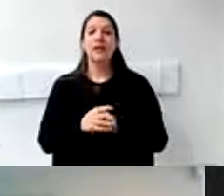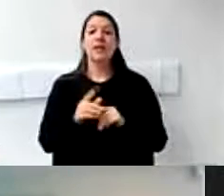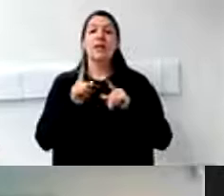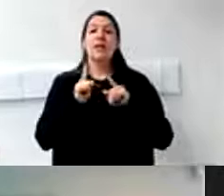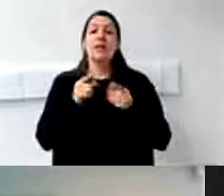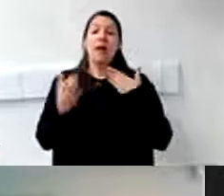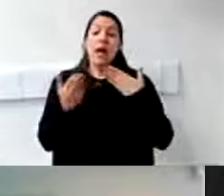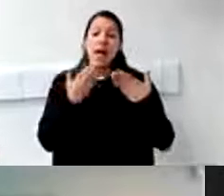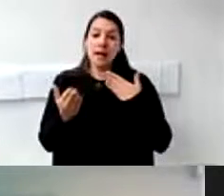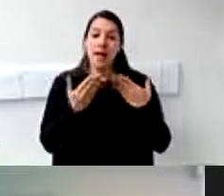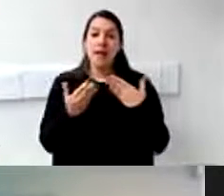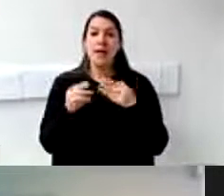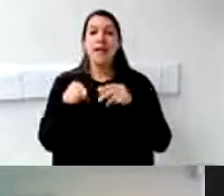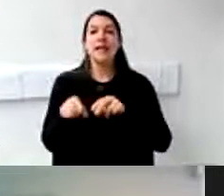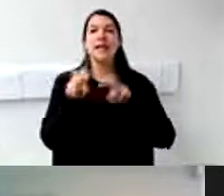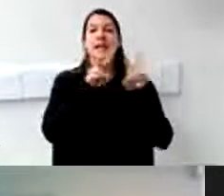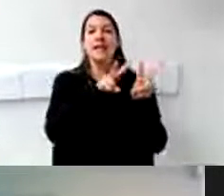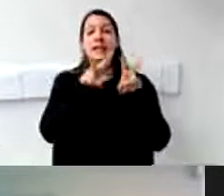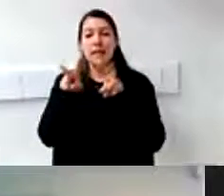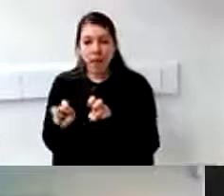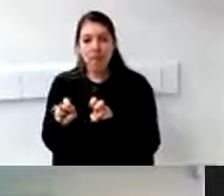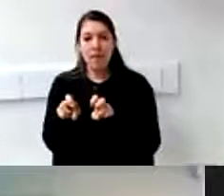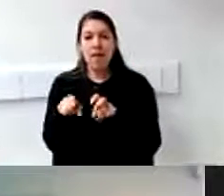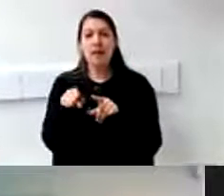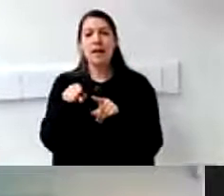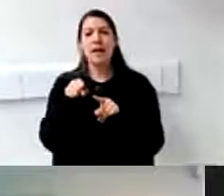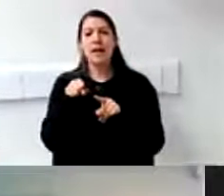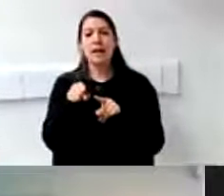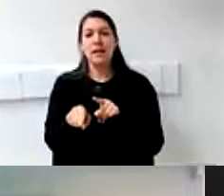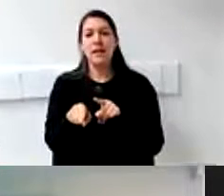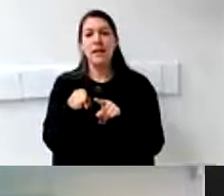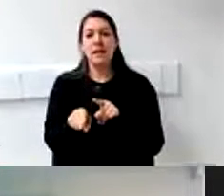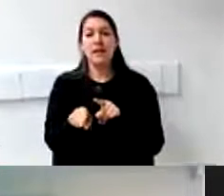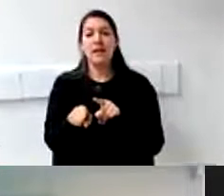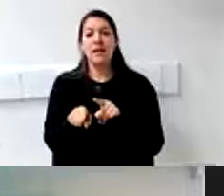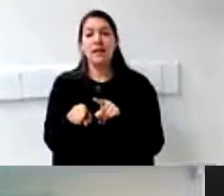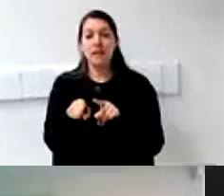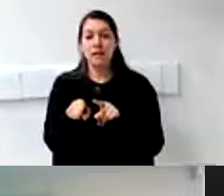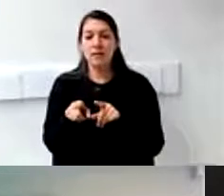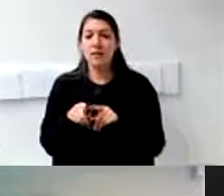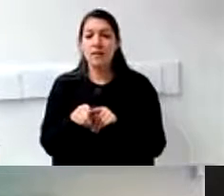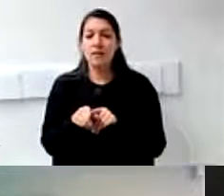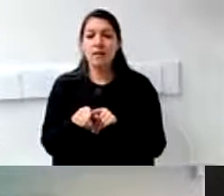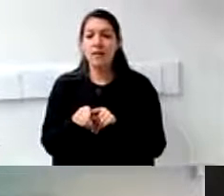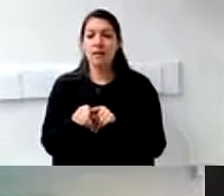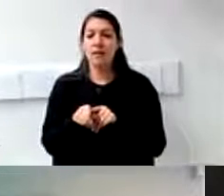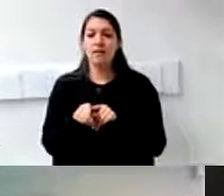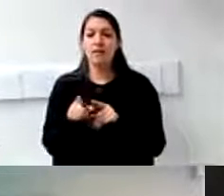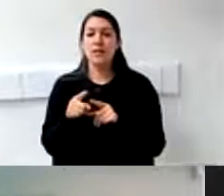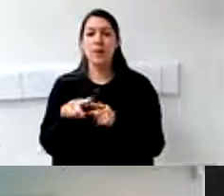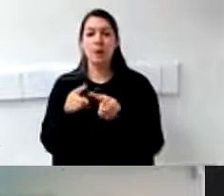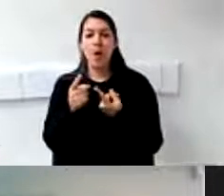de este tema sobre la mesa, que quería concientizar que muchas veces las barreras